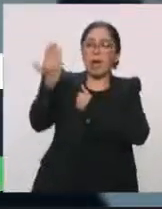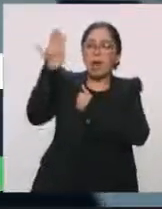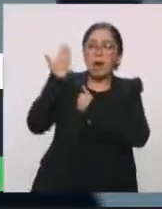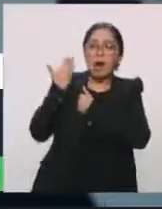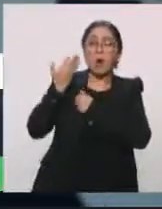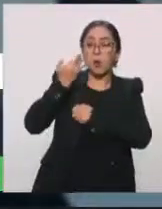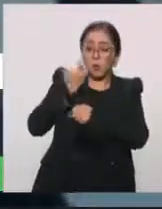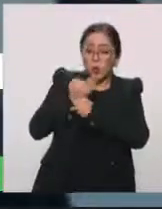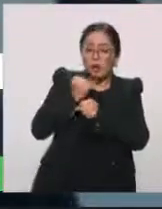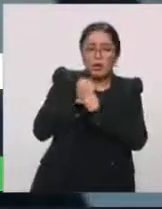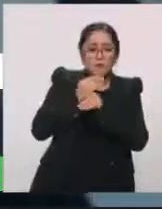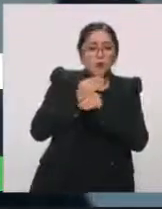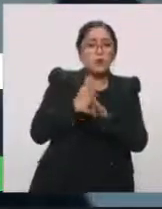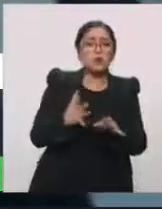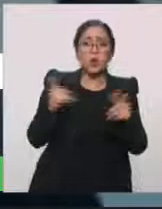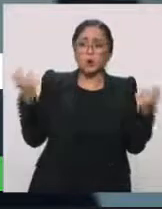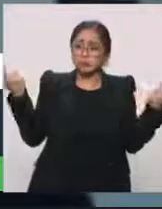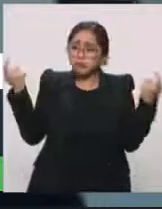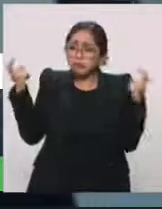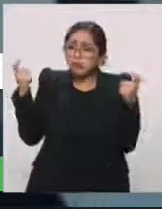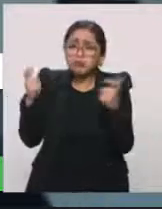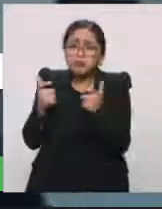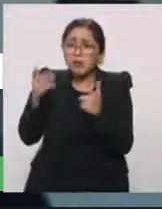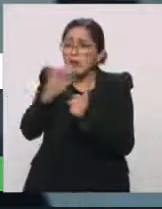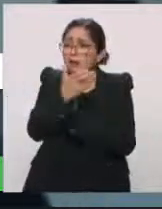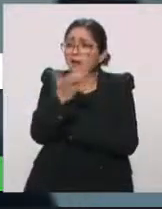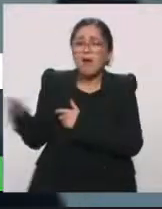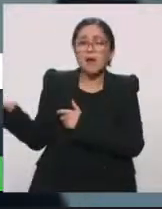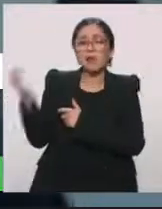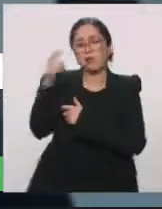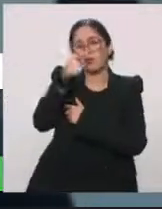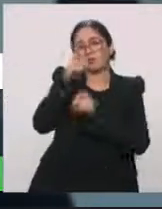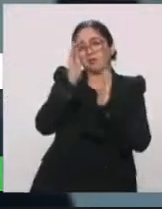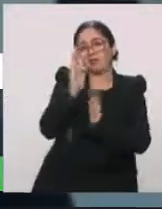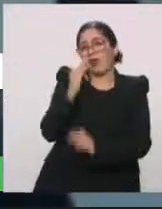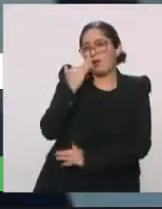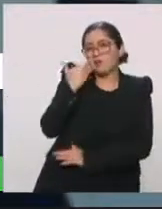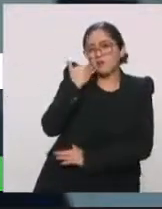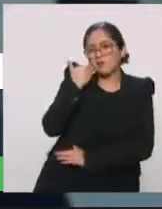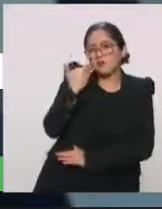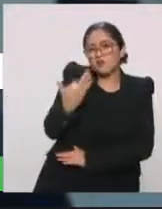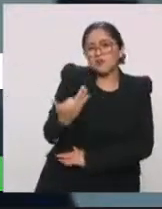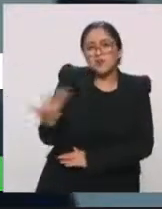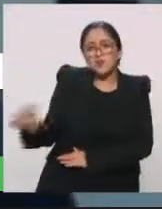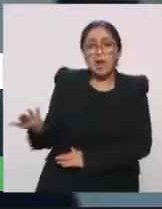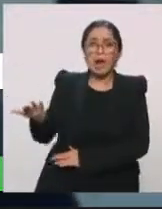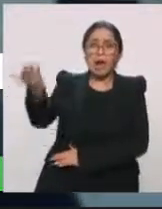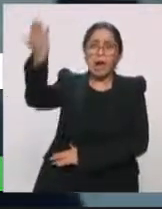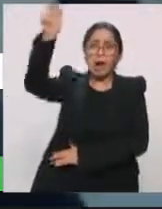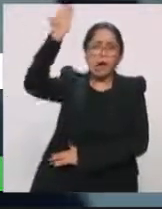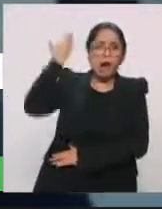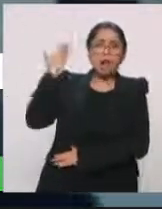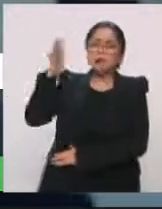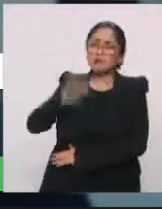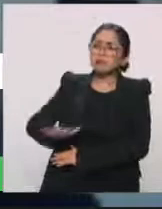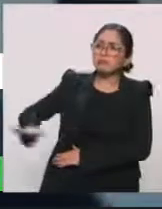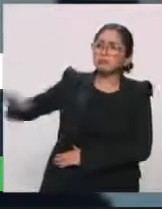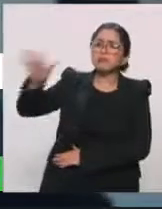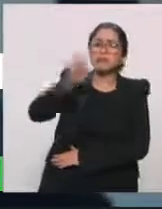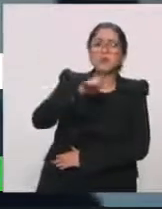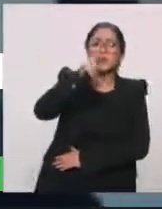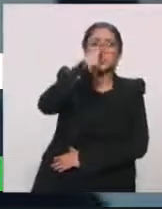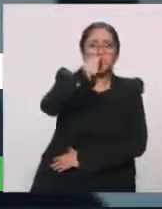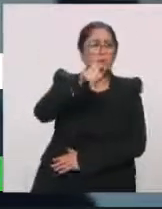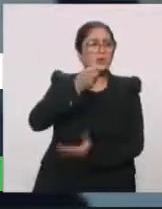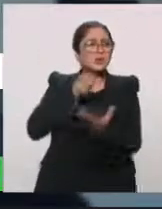mucha información de cuánto, pero es evidente, o sea, digamos, uno lo puede ir viendo de cómo estaban estas salidas